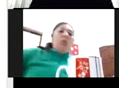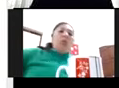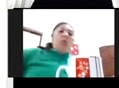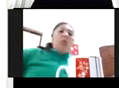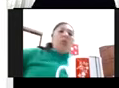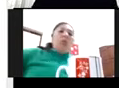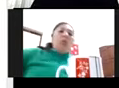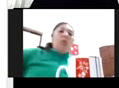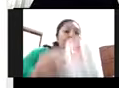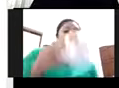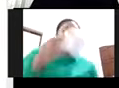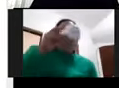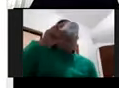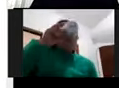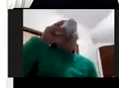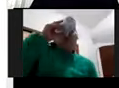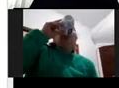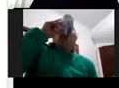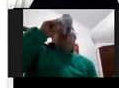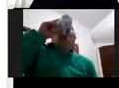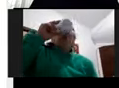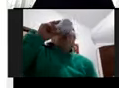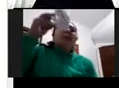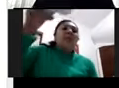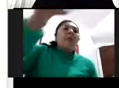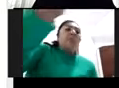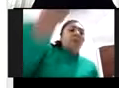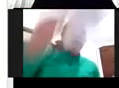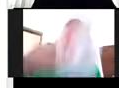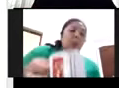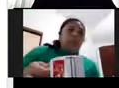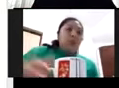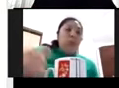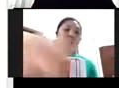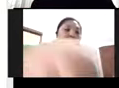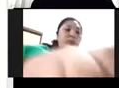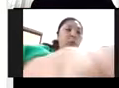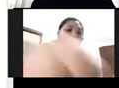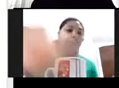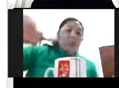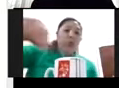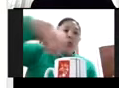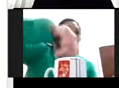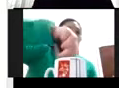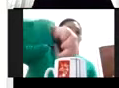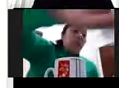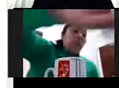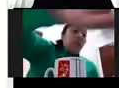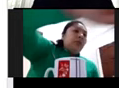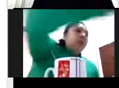oferta. Entonces, este principio trata de darle flexibilidad a los